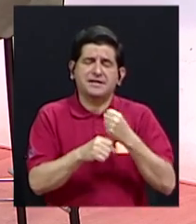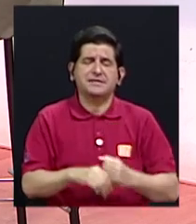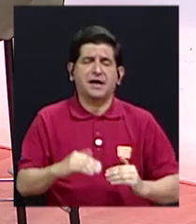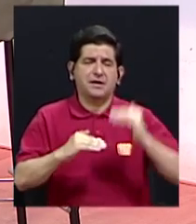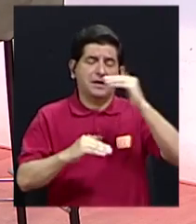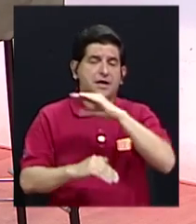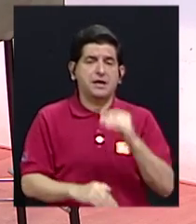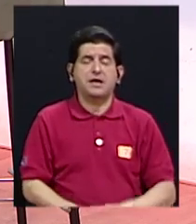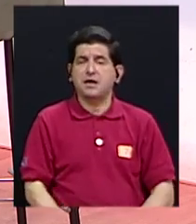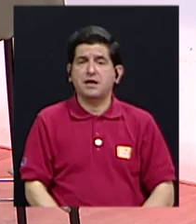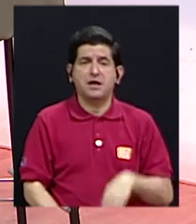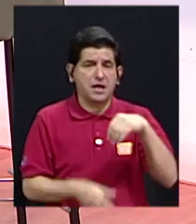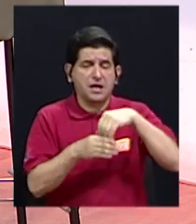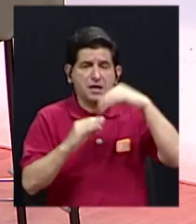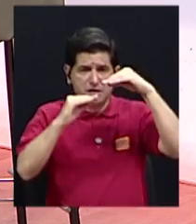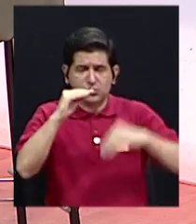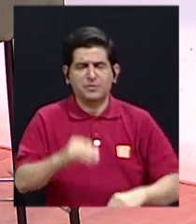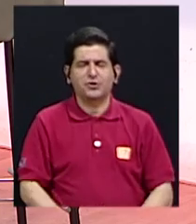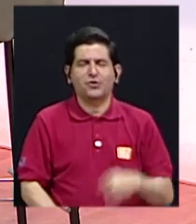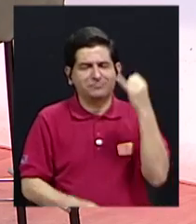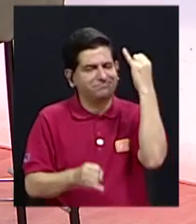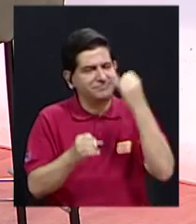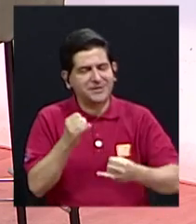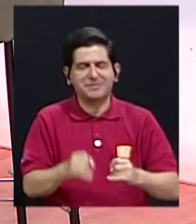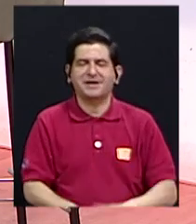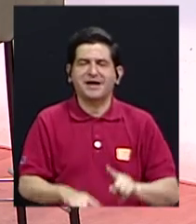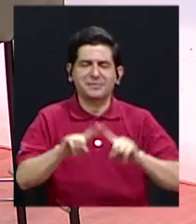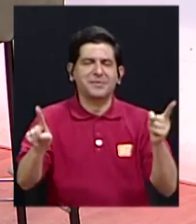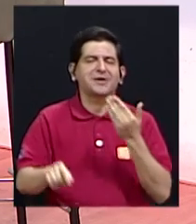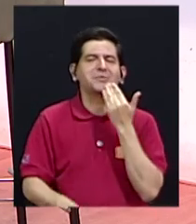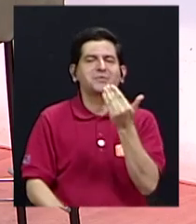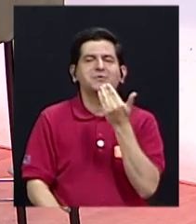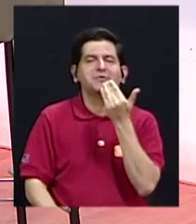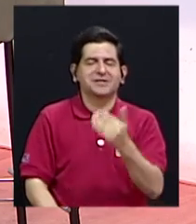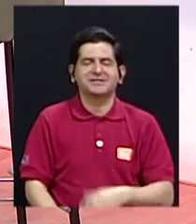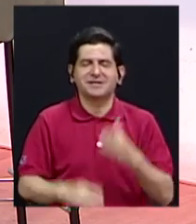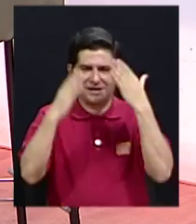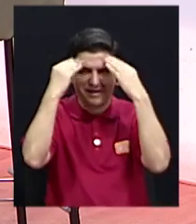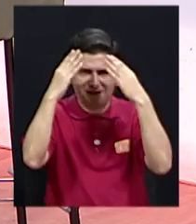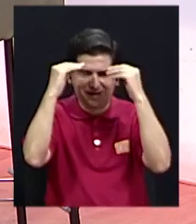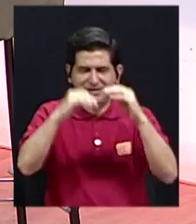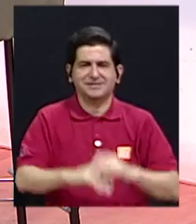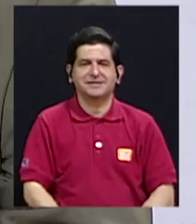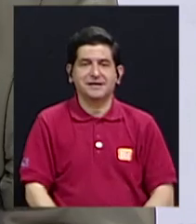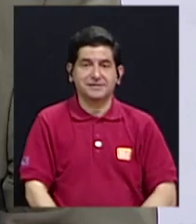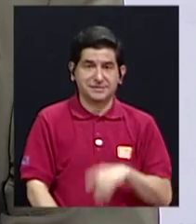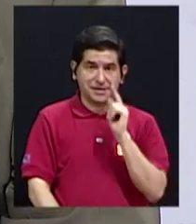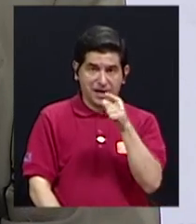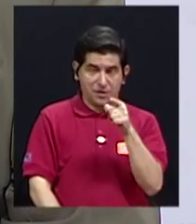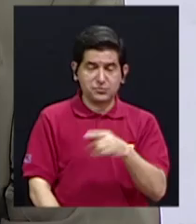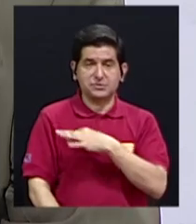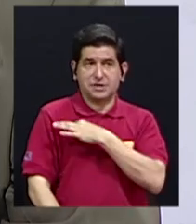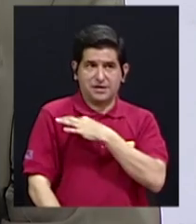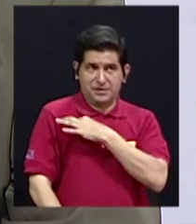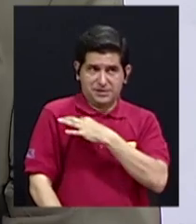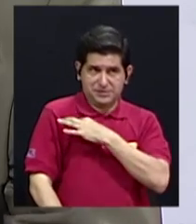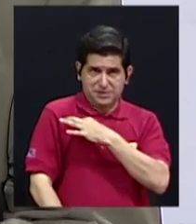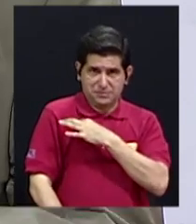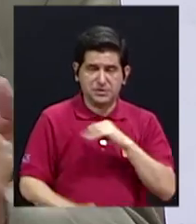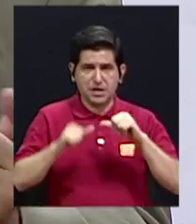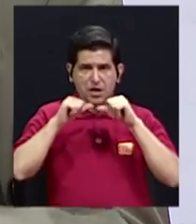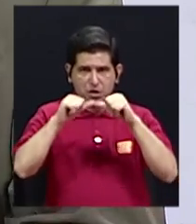también tenemos que ir no se nos acabó el tiempo pero le agradezco muchísimo su información y a ustedes los invito a que nos